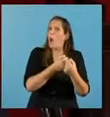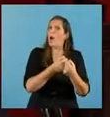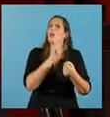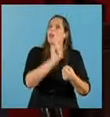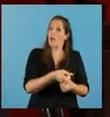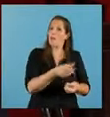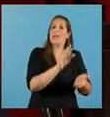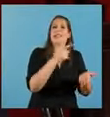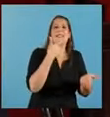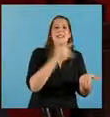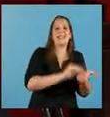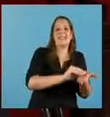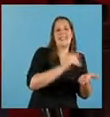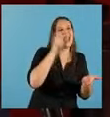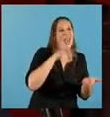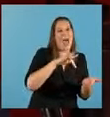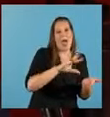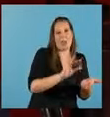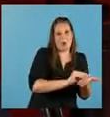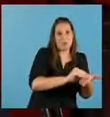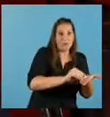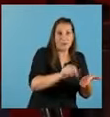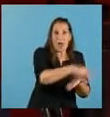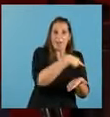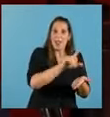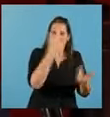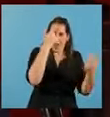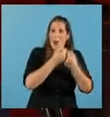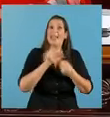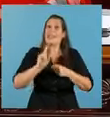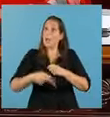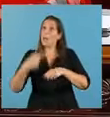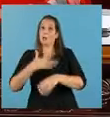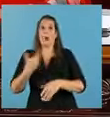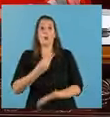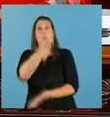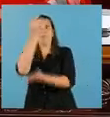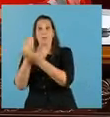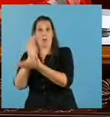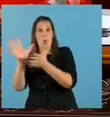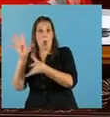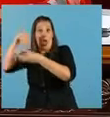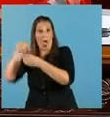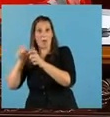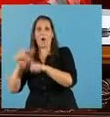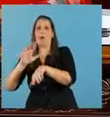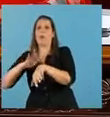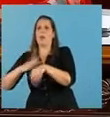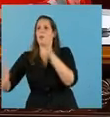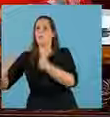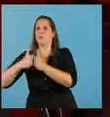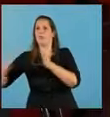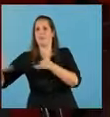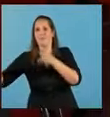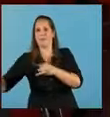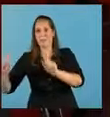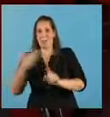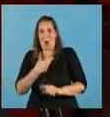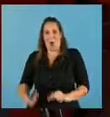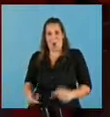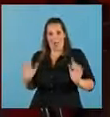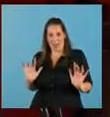y cuyos mandatos trascenderán la duración de un periodo de gobierno. Queremos que sea el motor no solo de políticas de